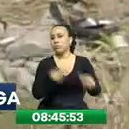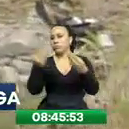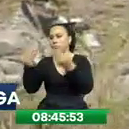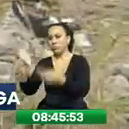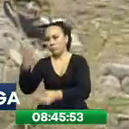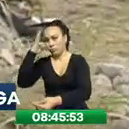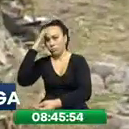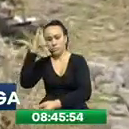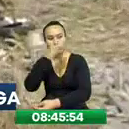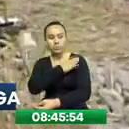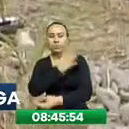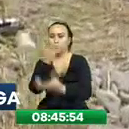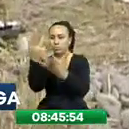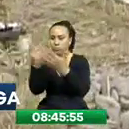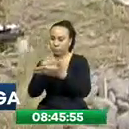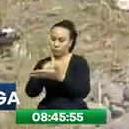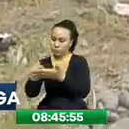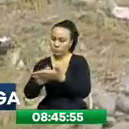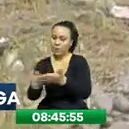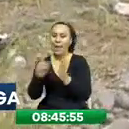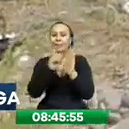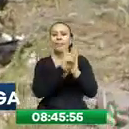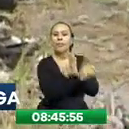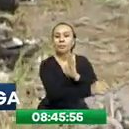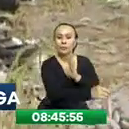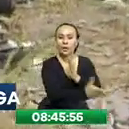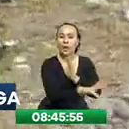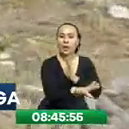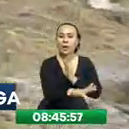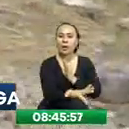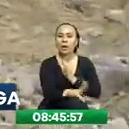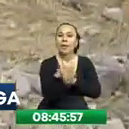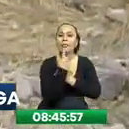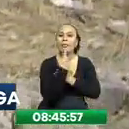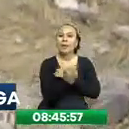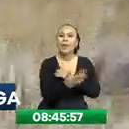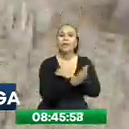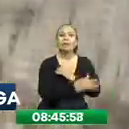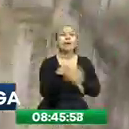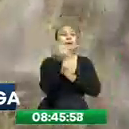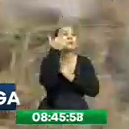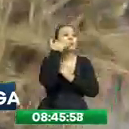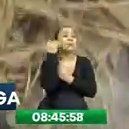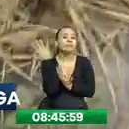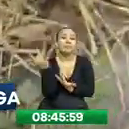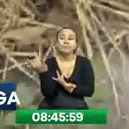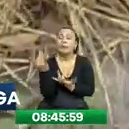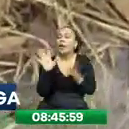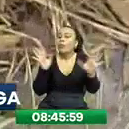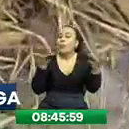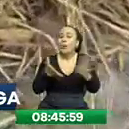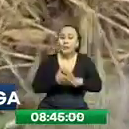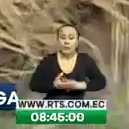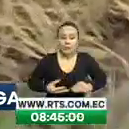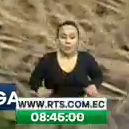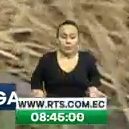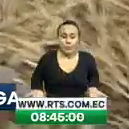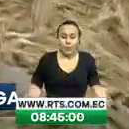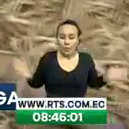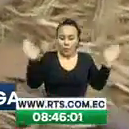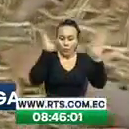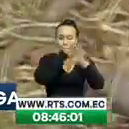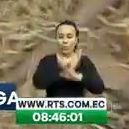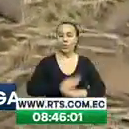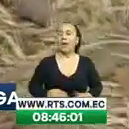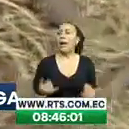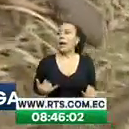la capitanía me dio un oficio, asenté una denuncia, a lo cual que dijeron que me iban a llamar, pero no hubo solución, nada. No acaba de llegar en ese momento